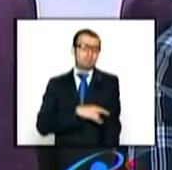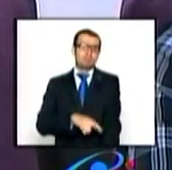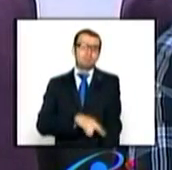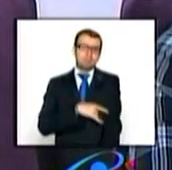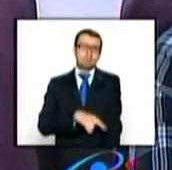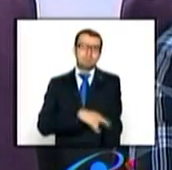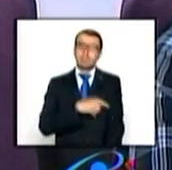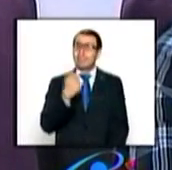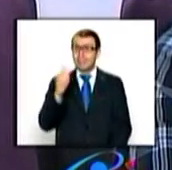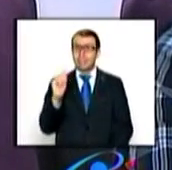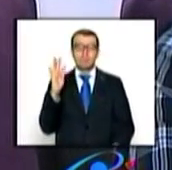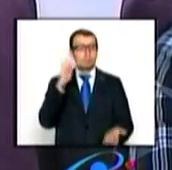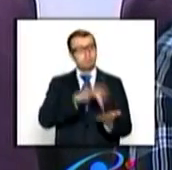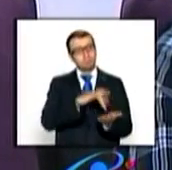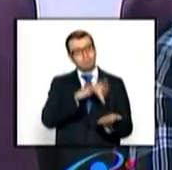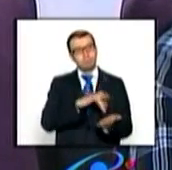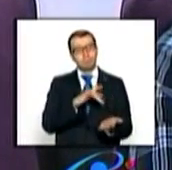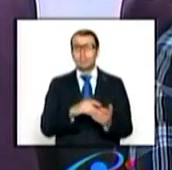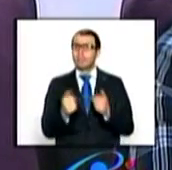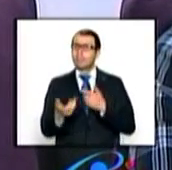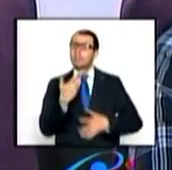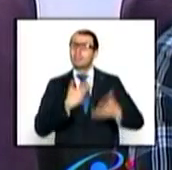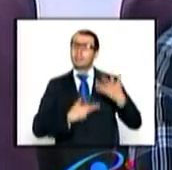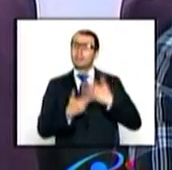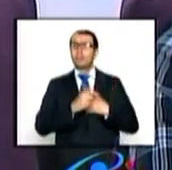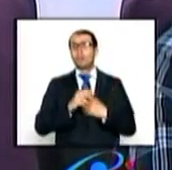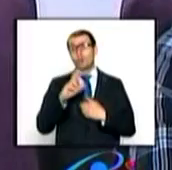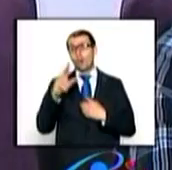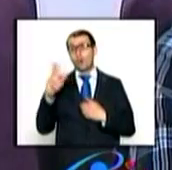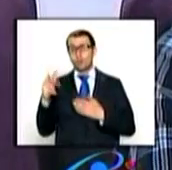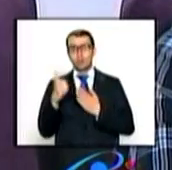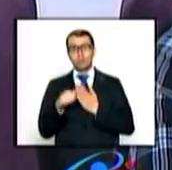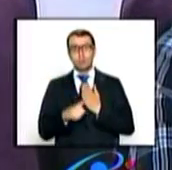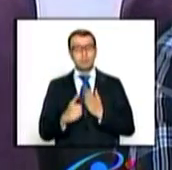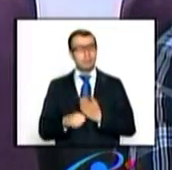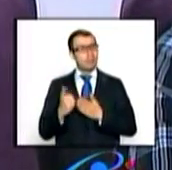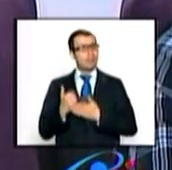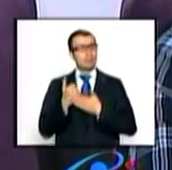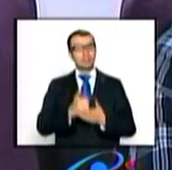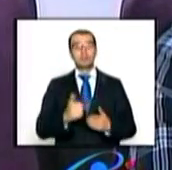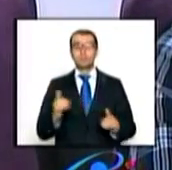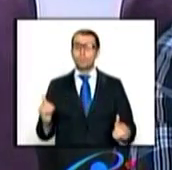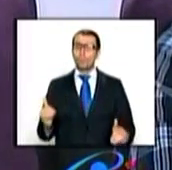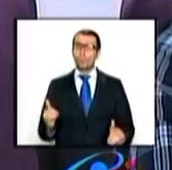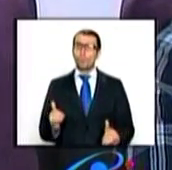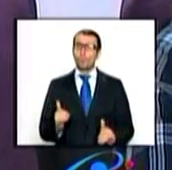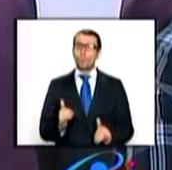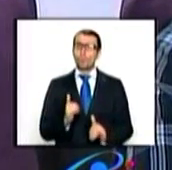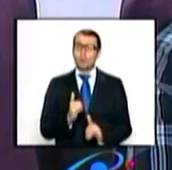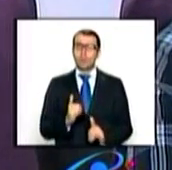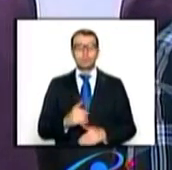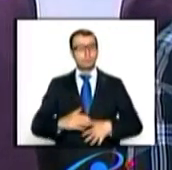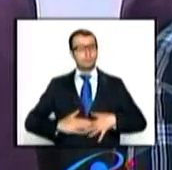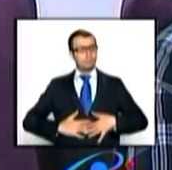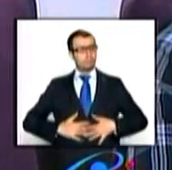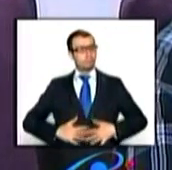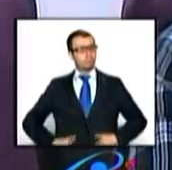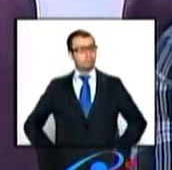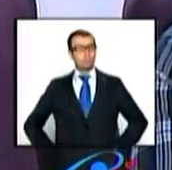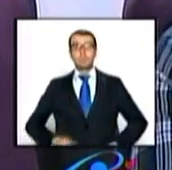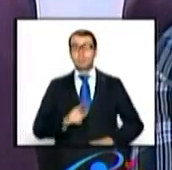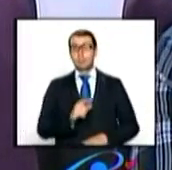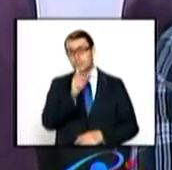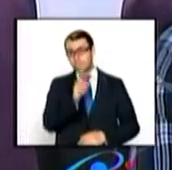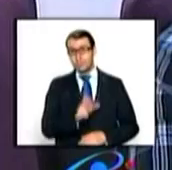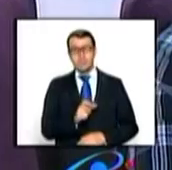un tratamiento integral, como ustedes lo han visto en otros programas, para la reducción del peso y el control de la grasa abdominal. Y este paciente